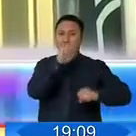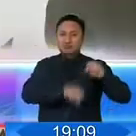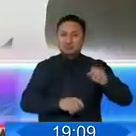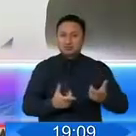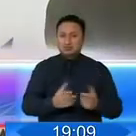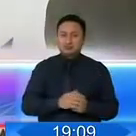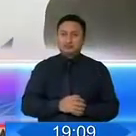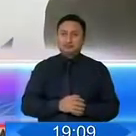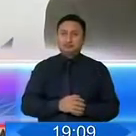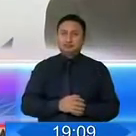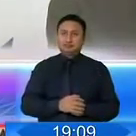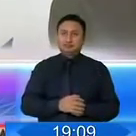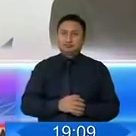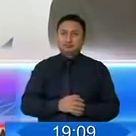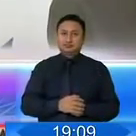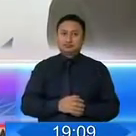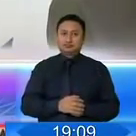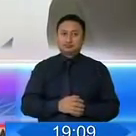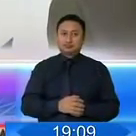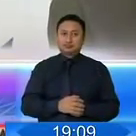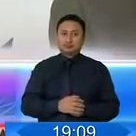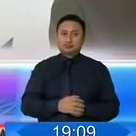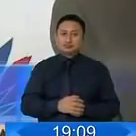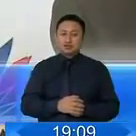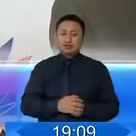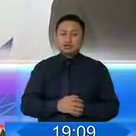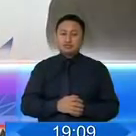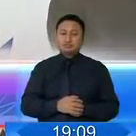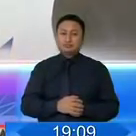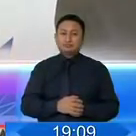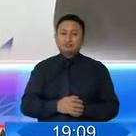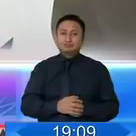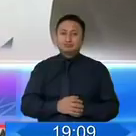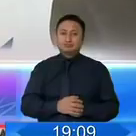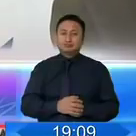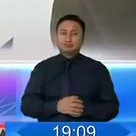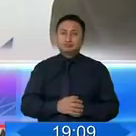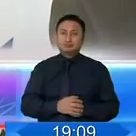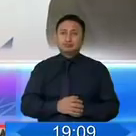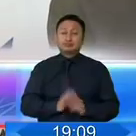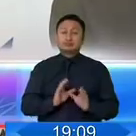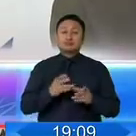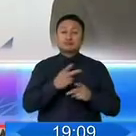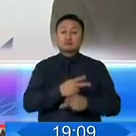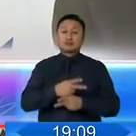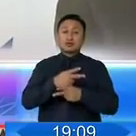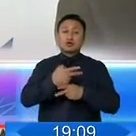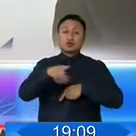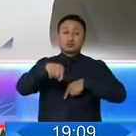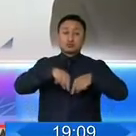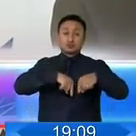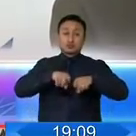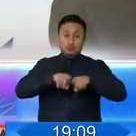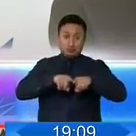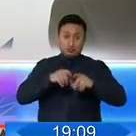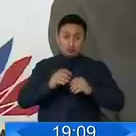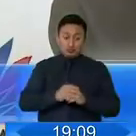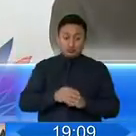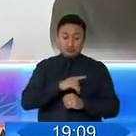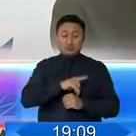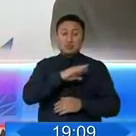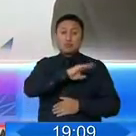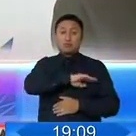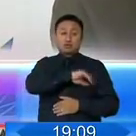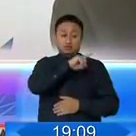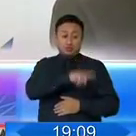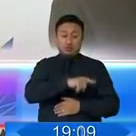condiciones. Debe de haber ya un requerimiento definitivo por parte del Consejo de Competencias para que municipios tienen su centro